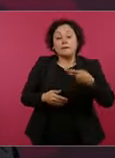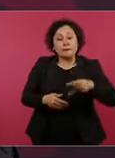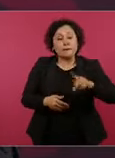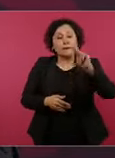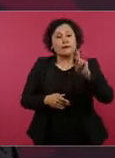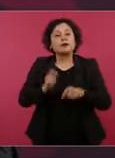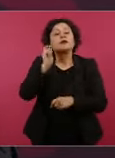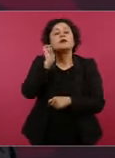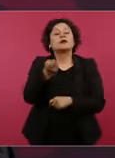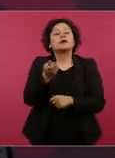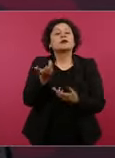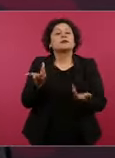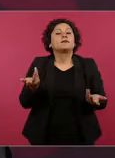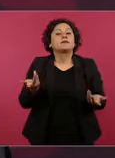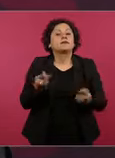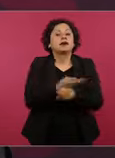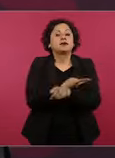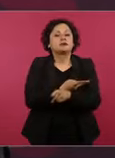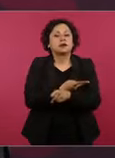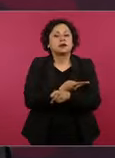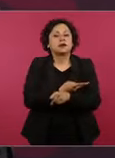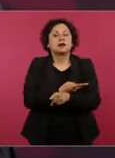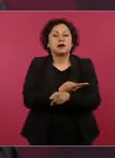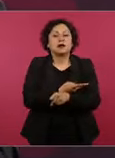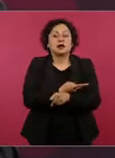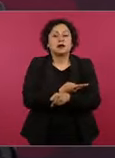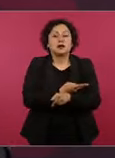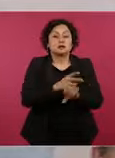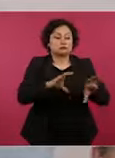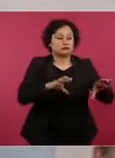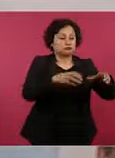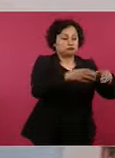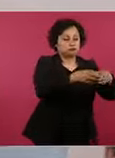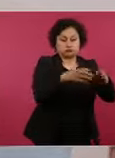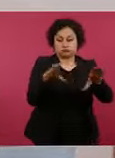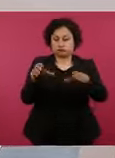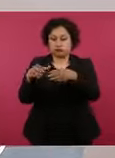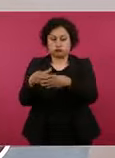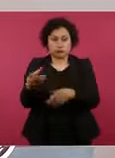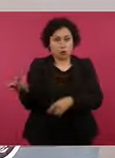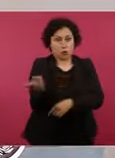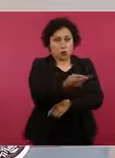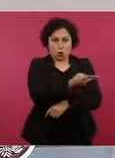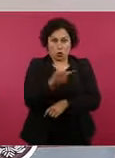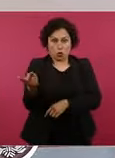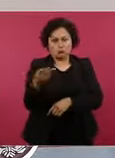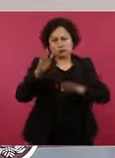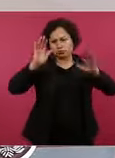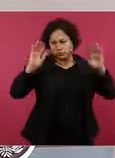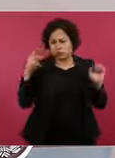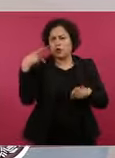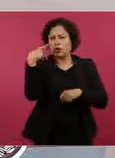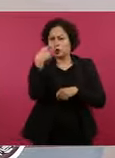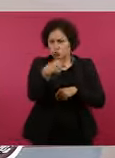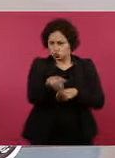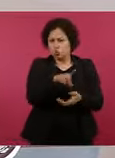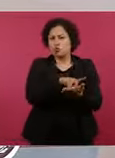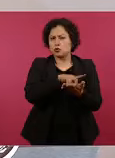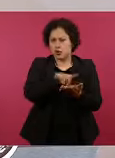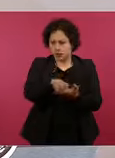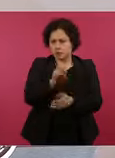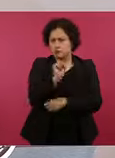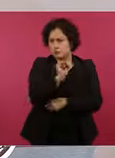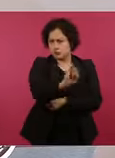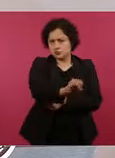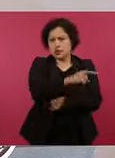constantemente ellos, en ejercicio de sus derechos, están haciendo la denuncia nada